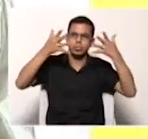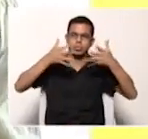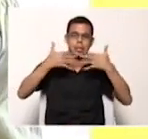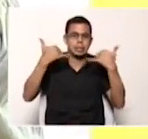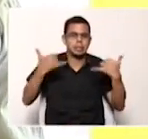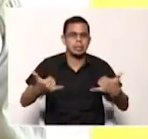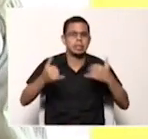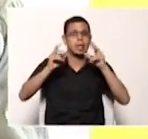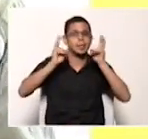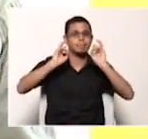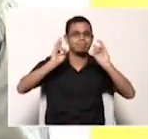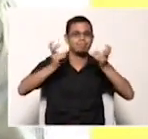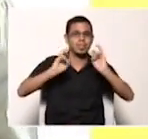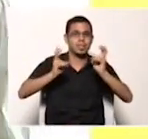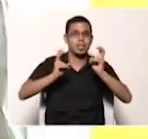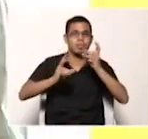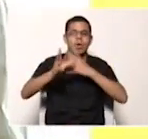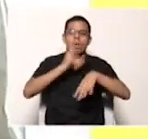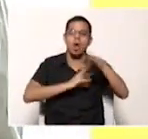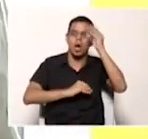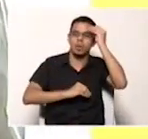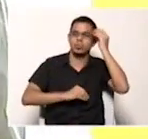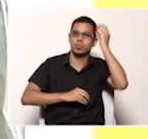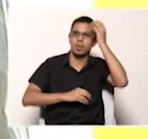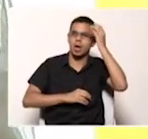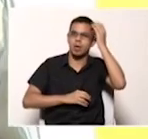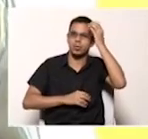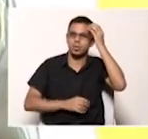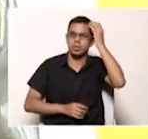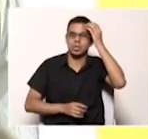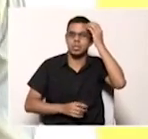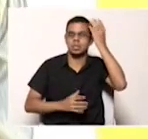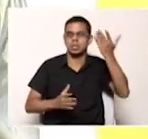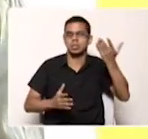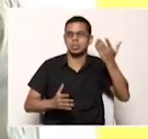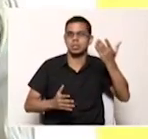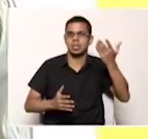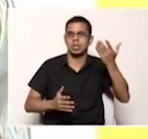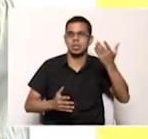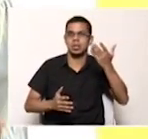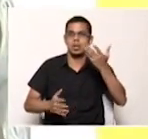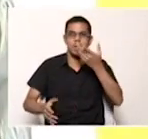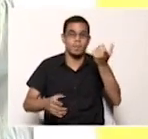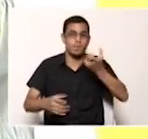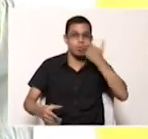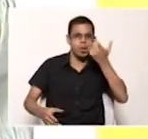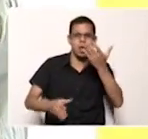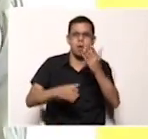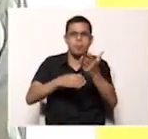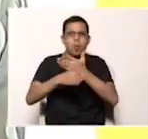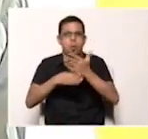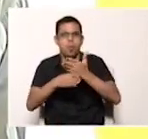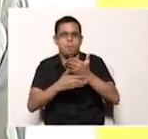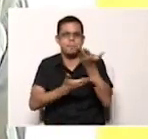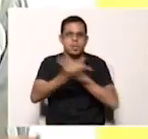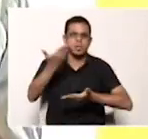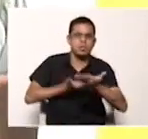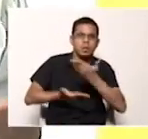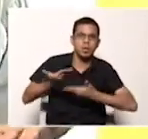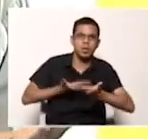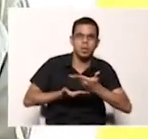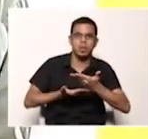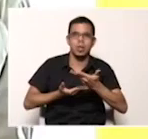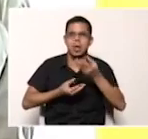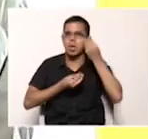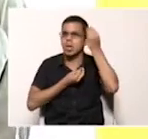lleva a reflexionar en casa, a socializar, incluso si podemos preguntar, podemos buscar videos, podemos compartir cada uno de estos temas que además nos afectan a nosotros